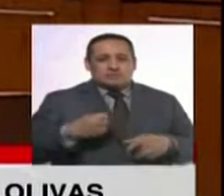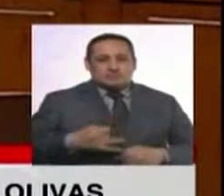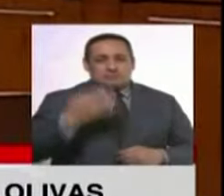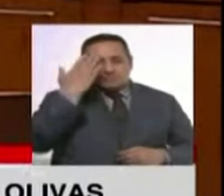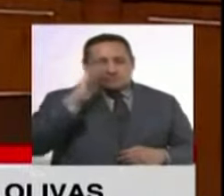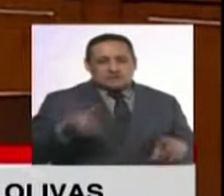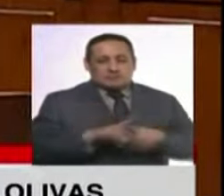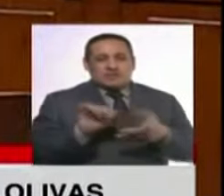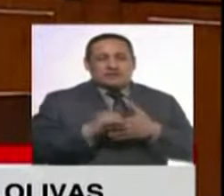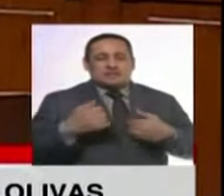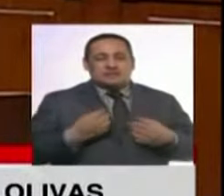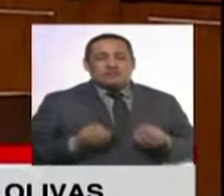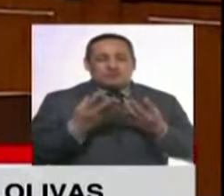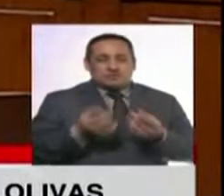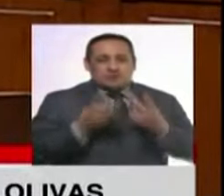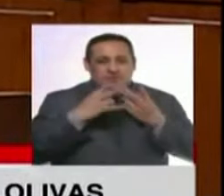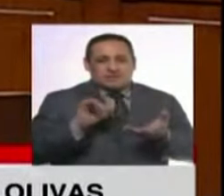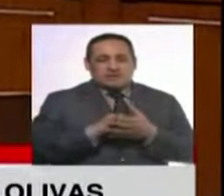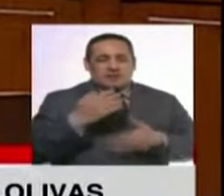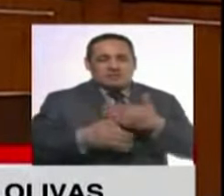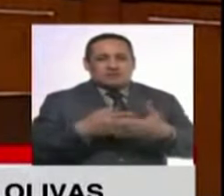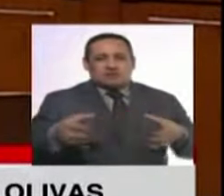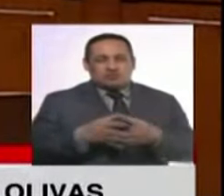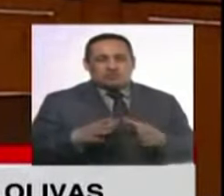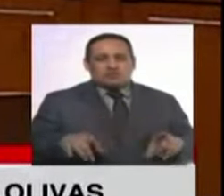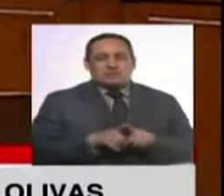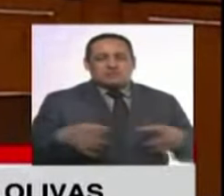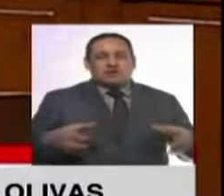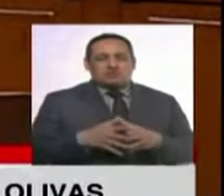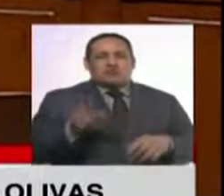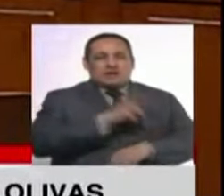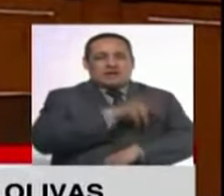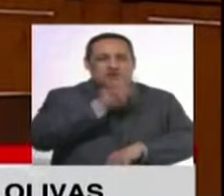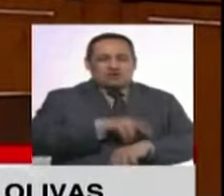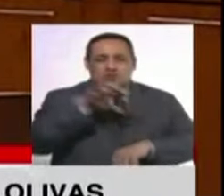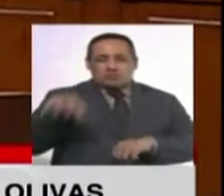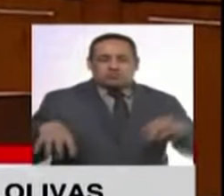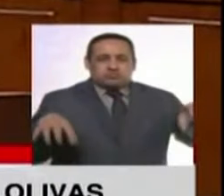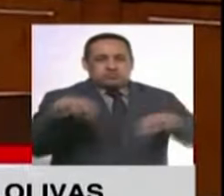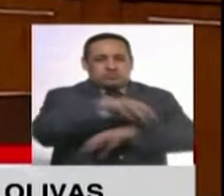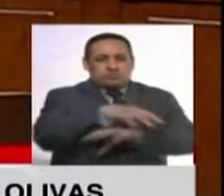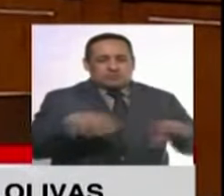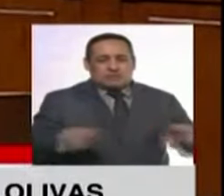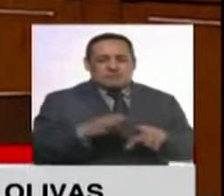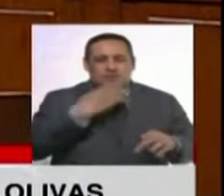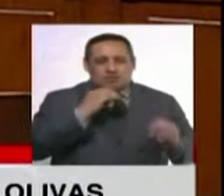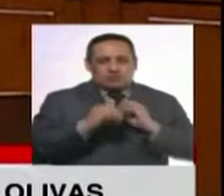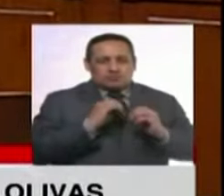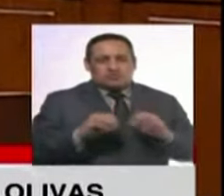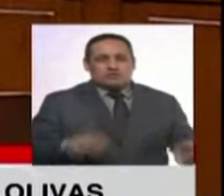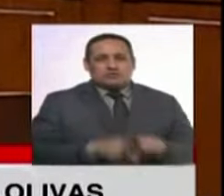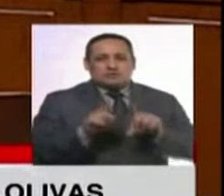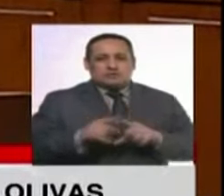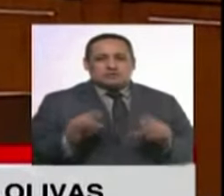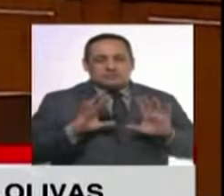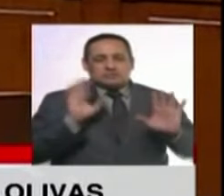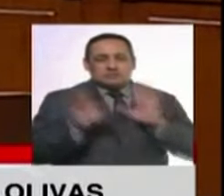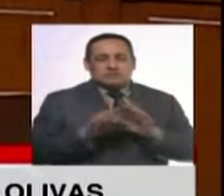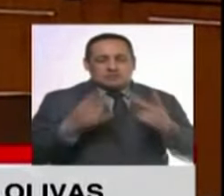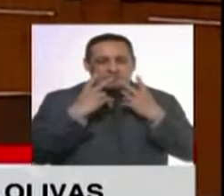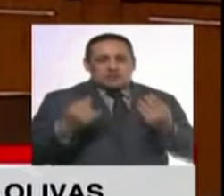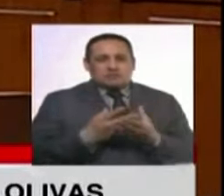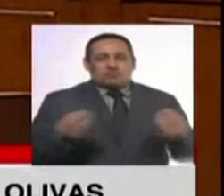va a tener información que hay un movimiento de pronal de unidades de regiones a regiones a fin de poder mejorar esta situación porque a veces hay